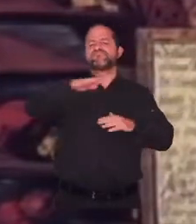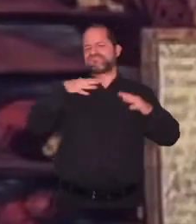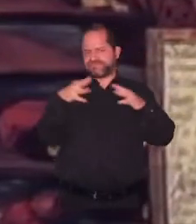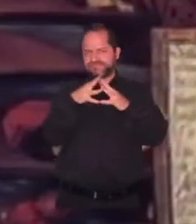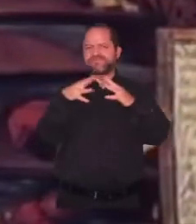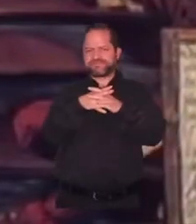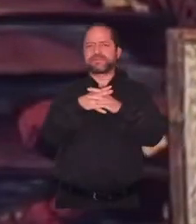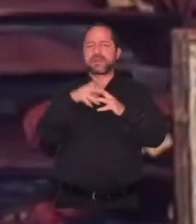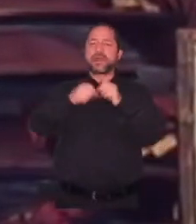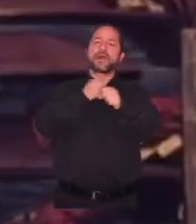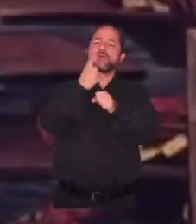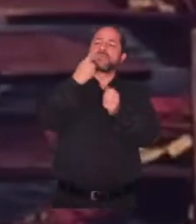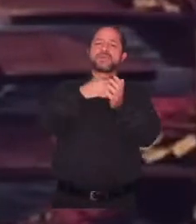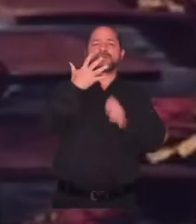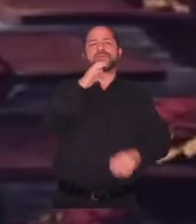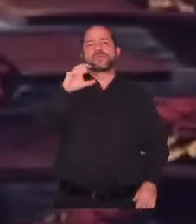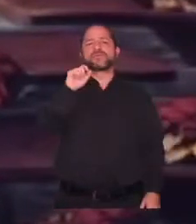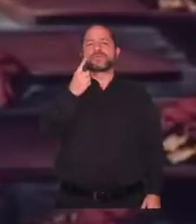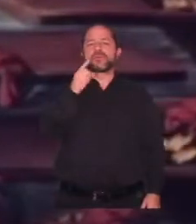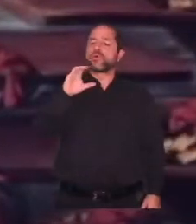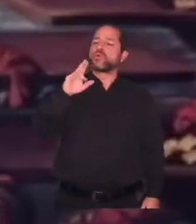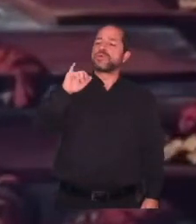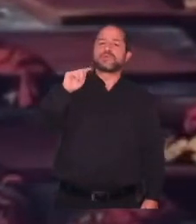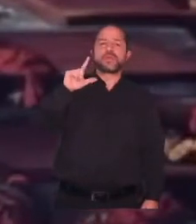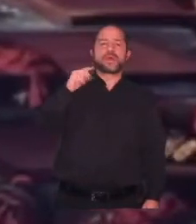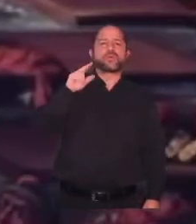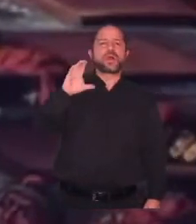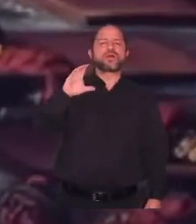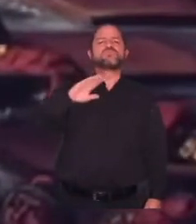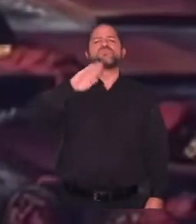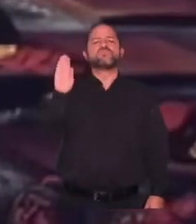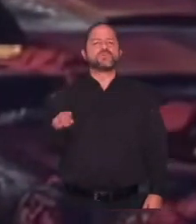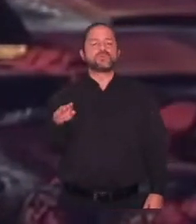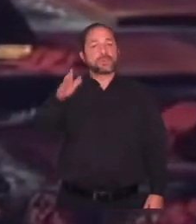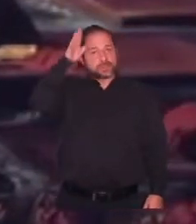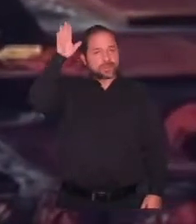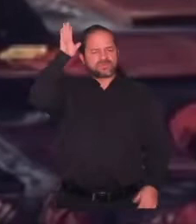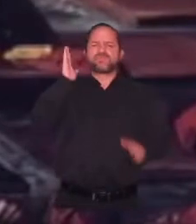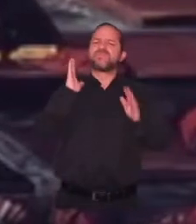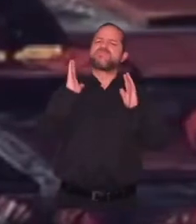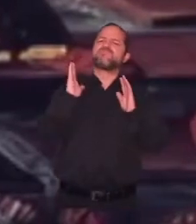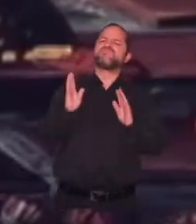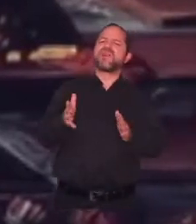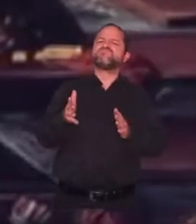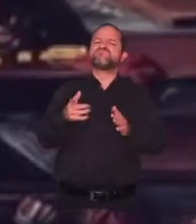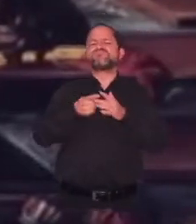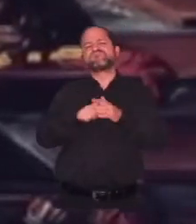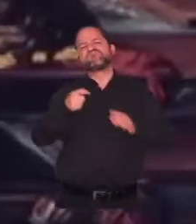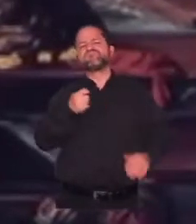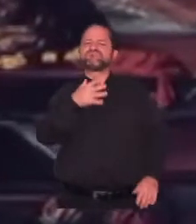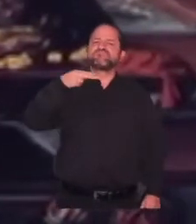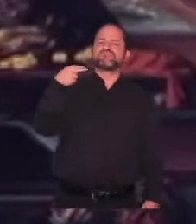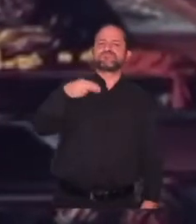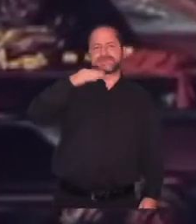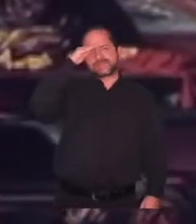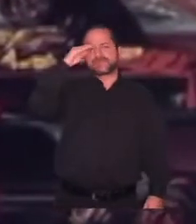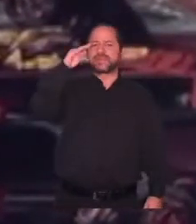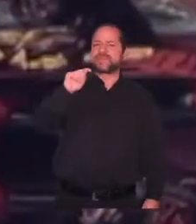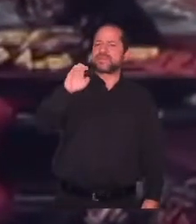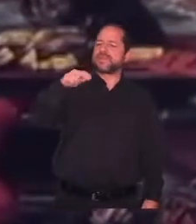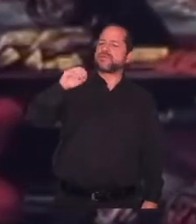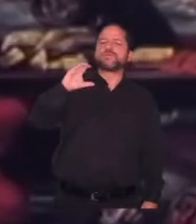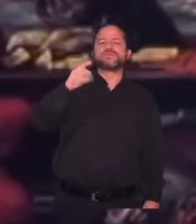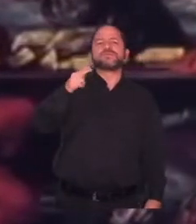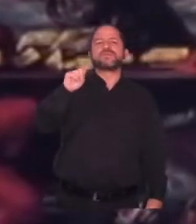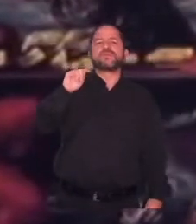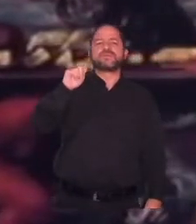fue hecho prisionero por los españoles el 13 de agosto de 1521 todo cambio